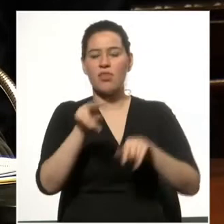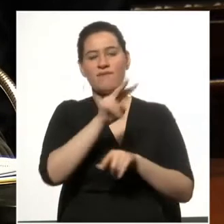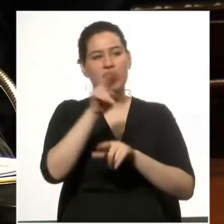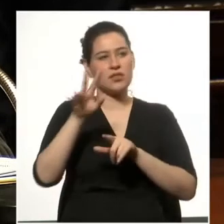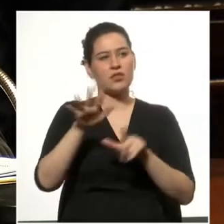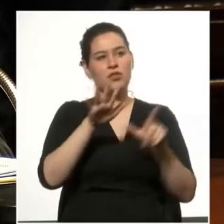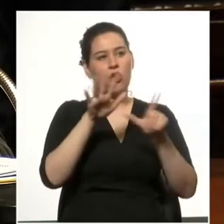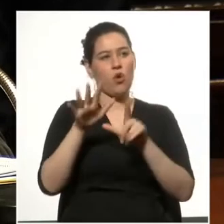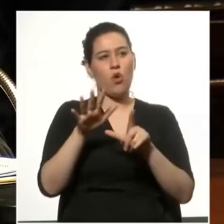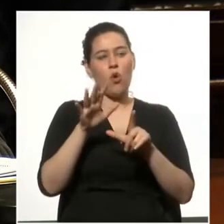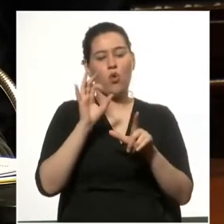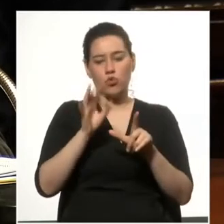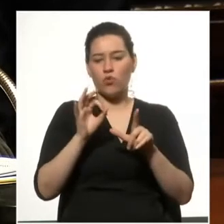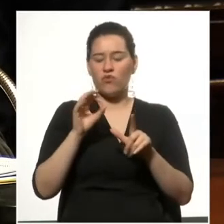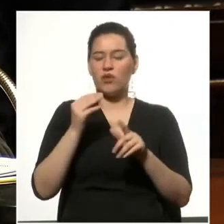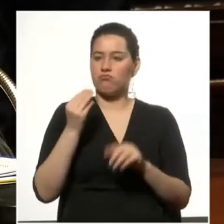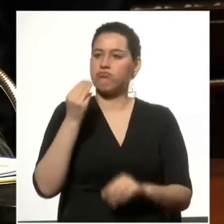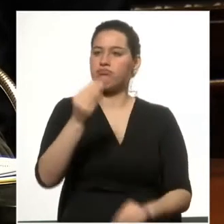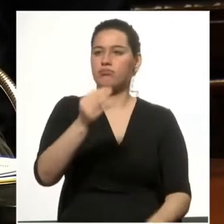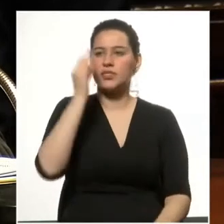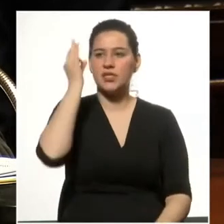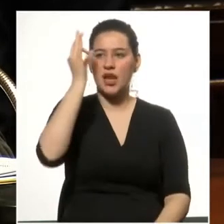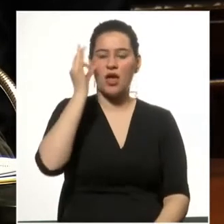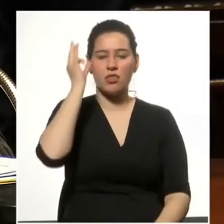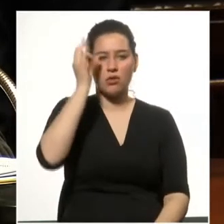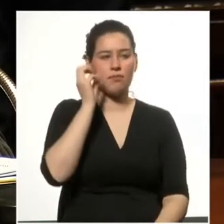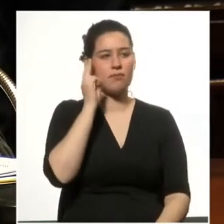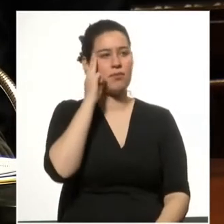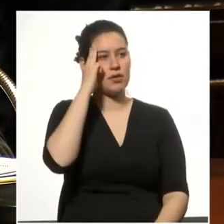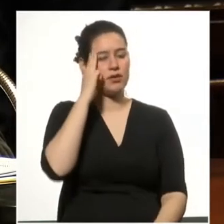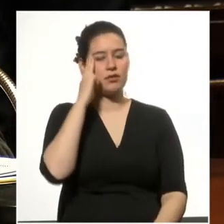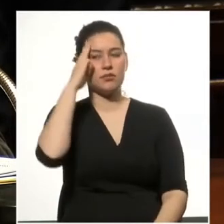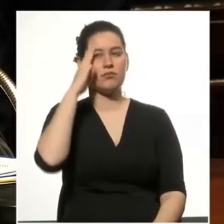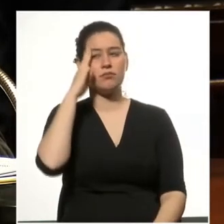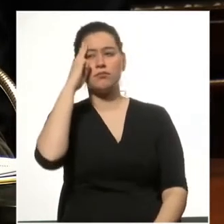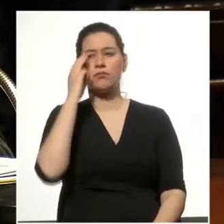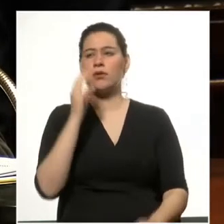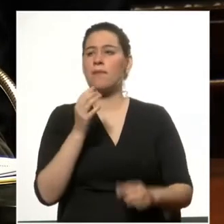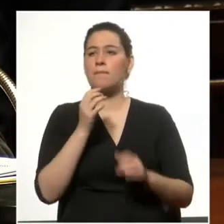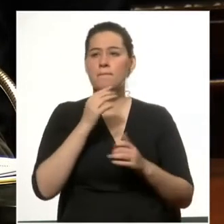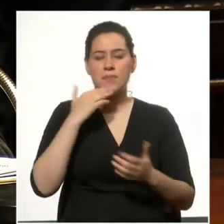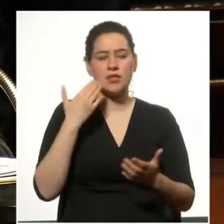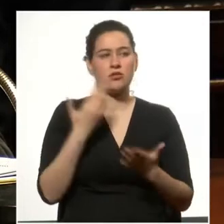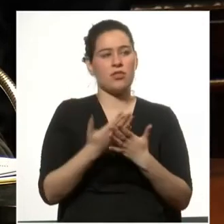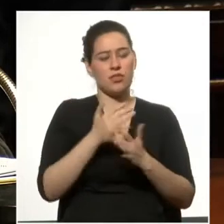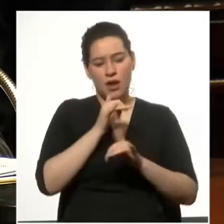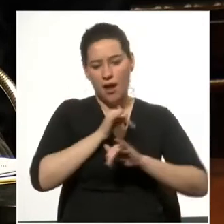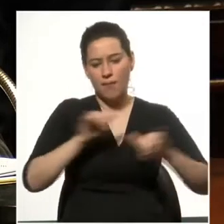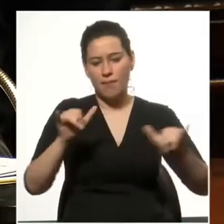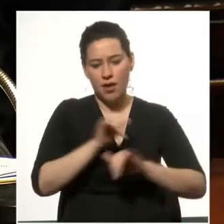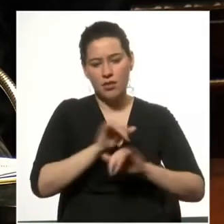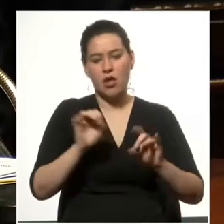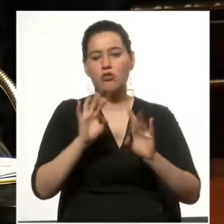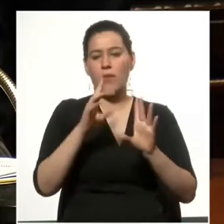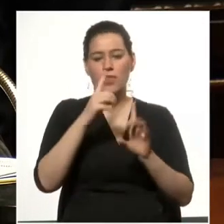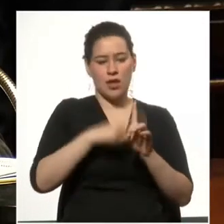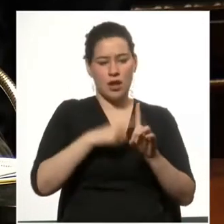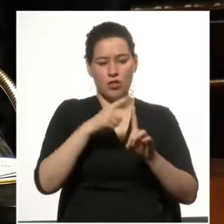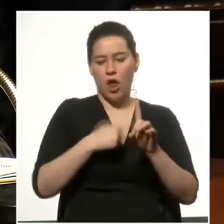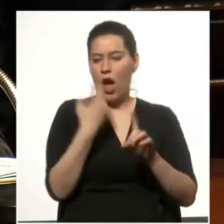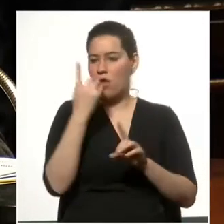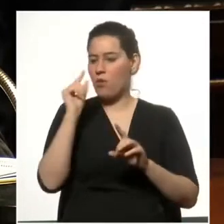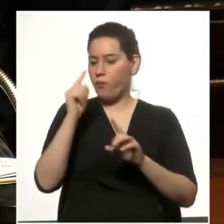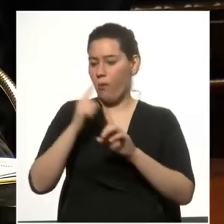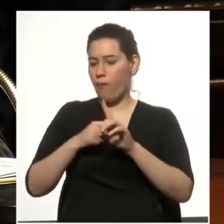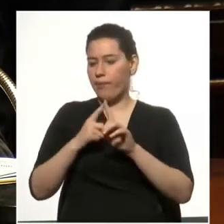octubre al general Guido Manini Ríos, en la fulminante y sorprendente campaña de solo algunos meses de creación de Cabildo Abierto.